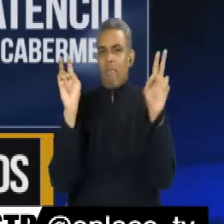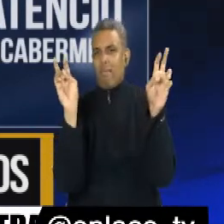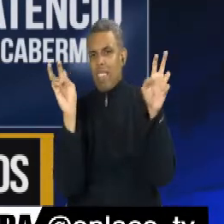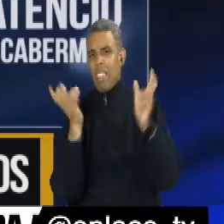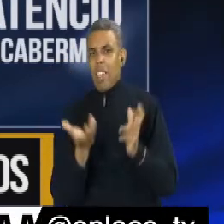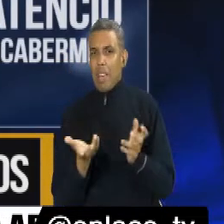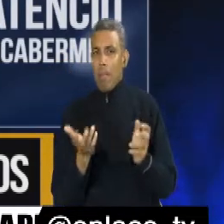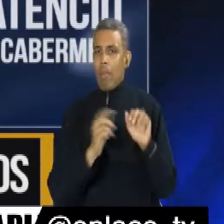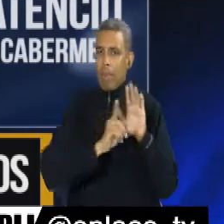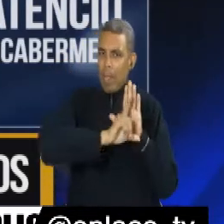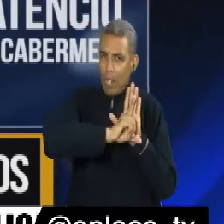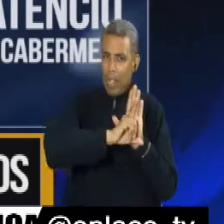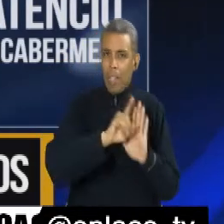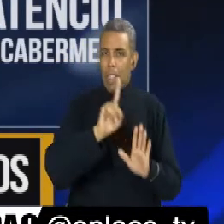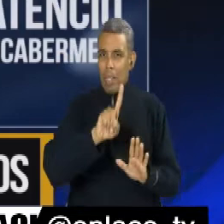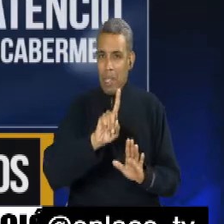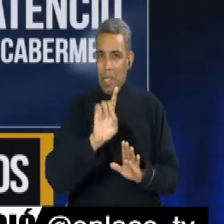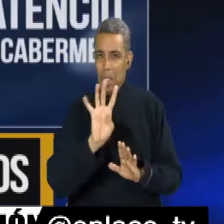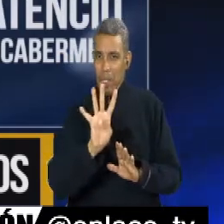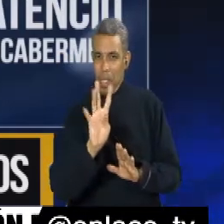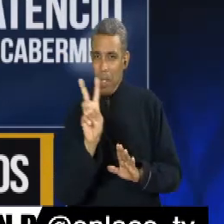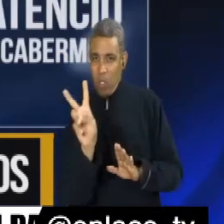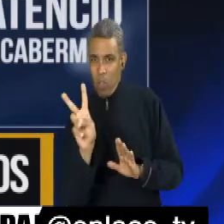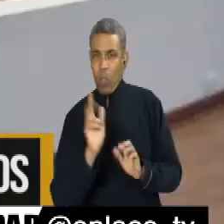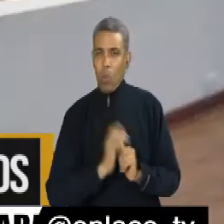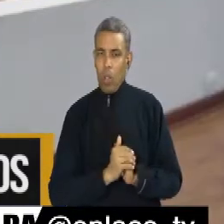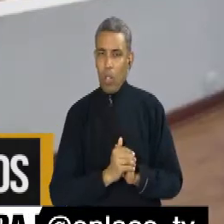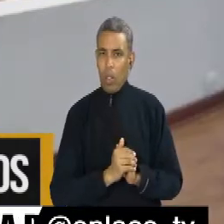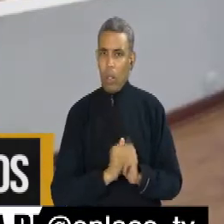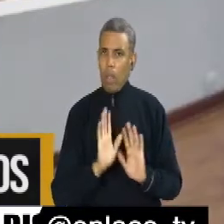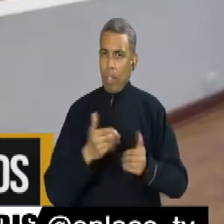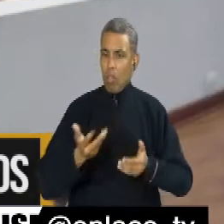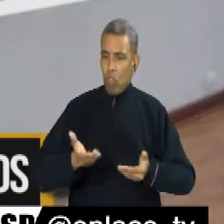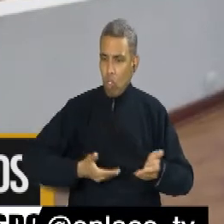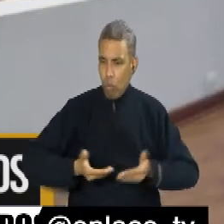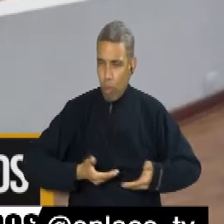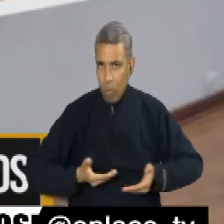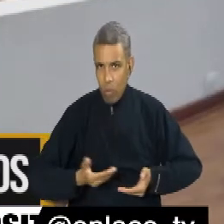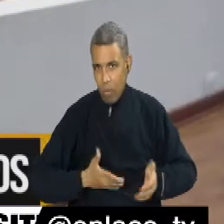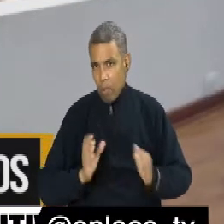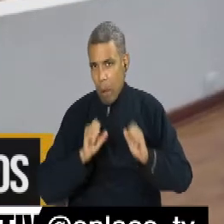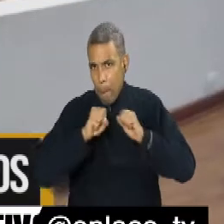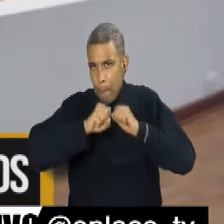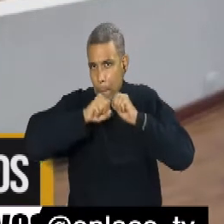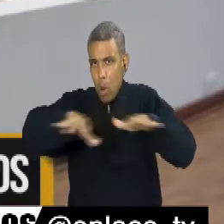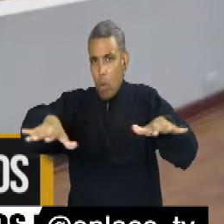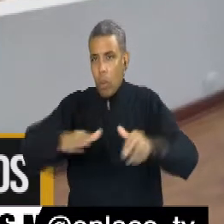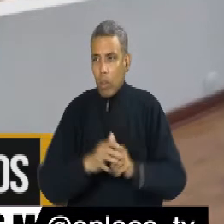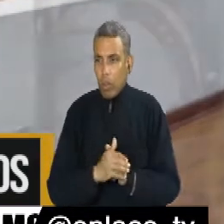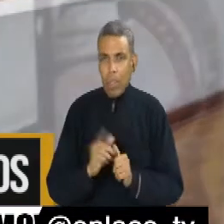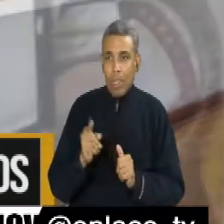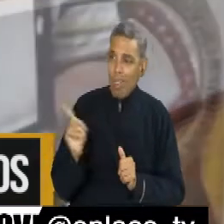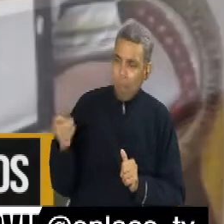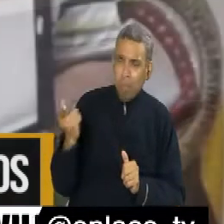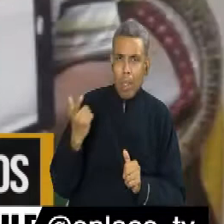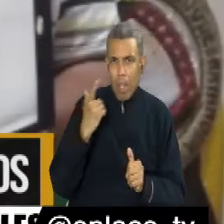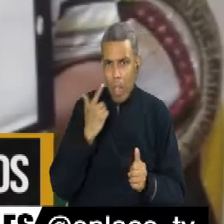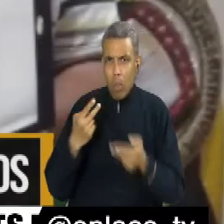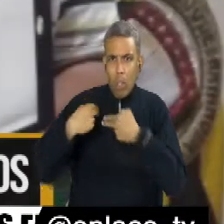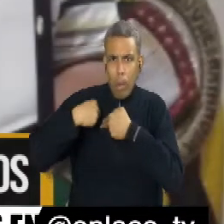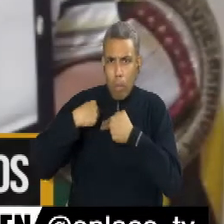la ley 142 de servicios públicos. Se le reconoce a estos servidores públicos su labor de vigilancia y gestión que